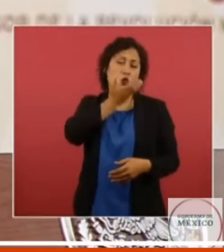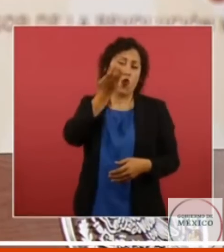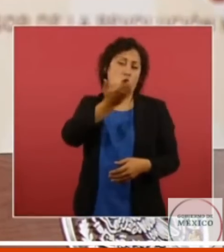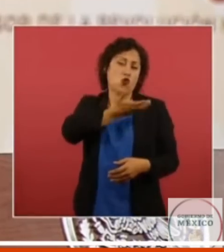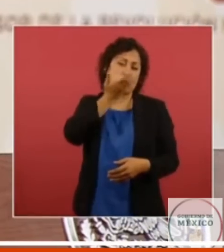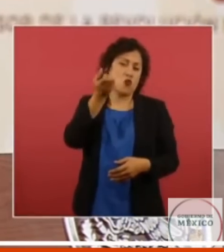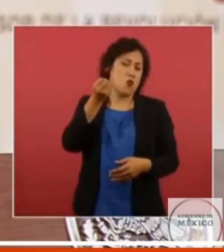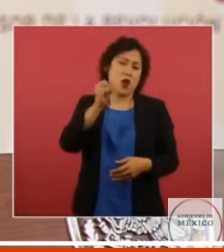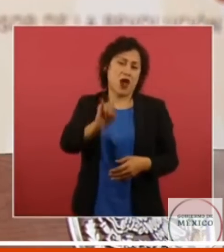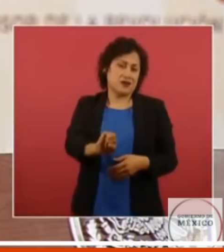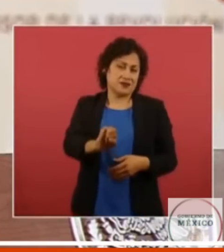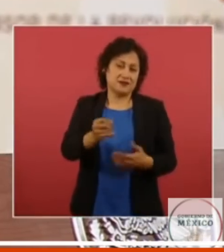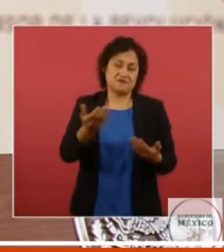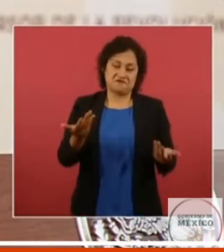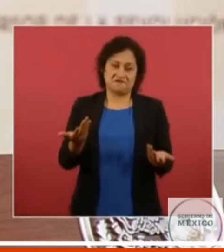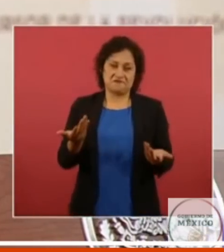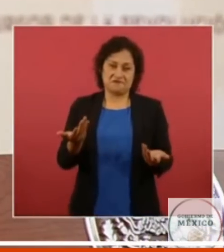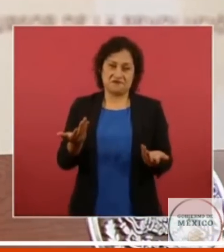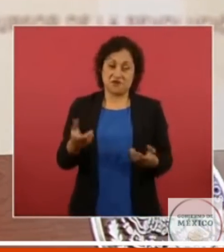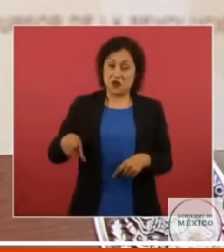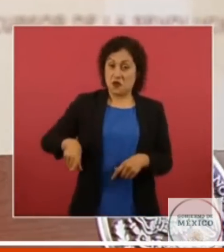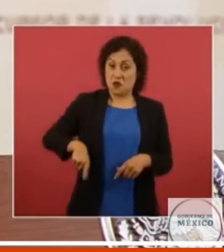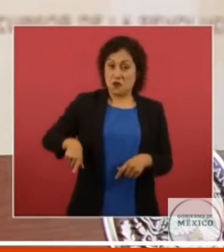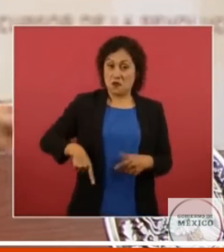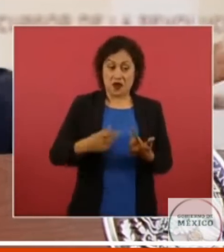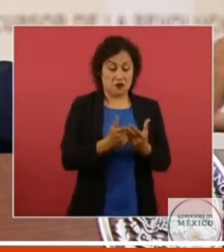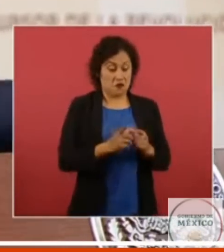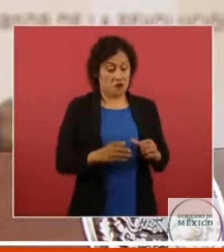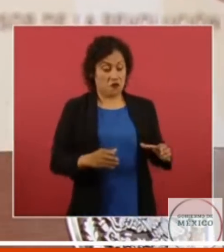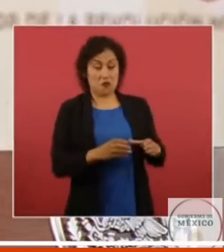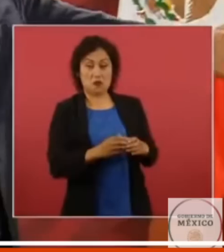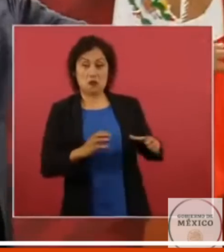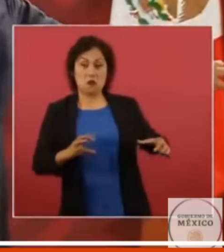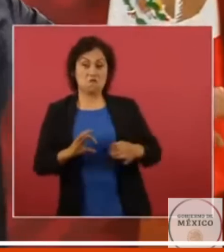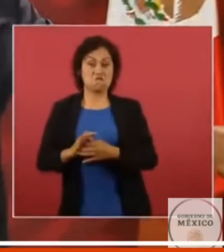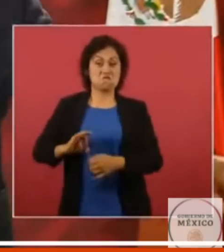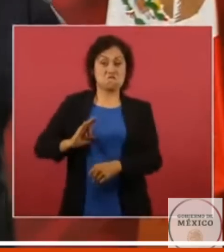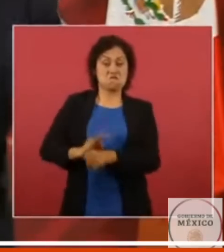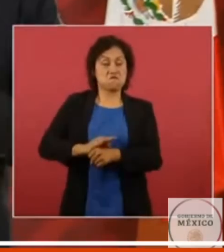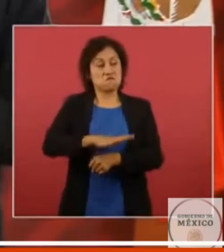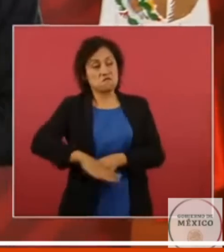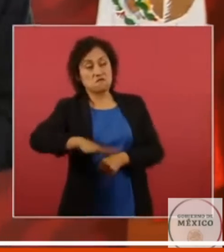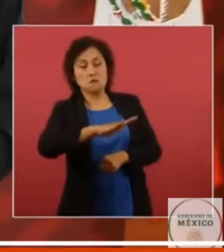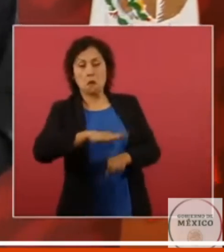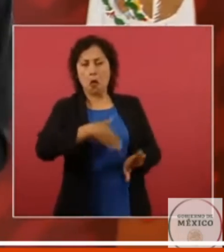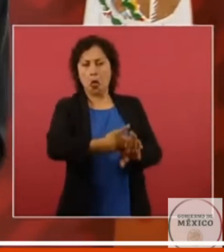de proteger a un grupo y combatir a los demás.